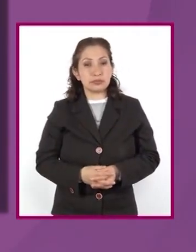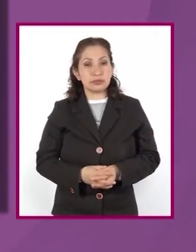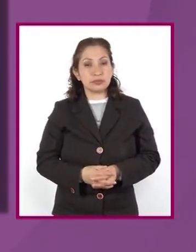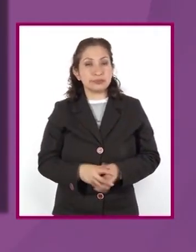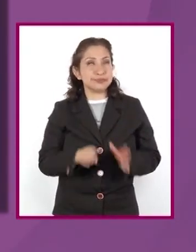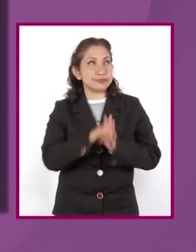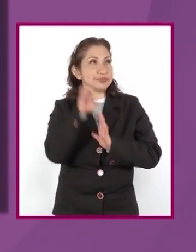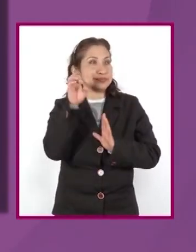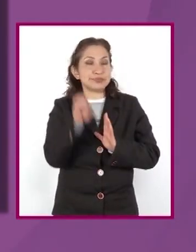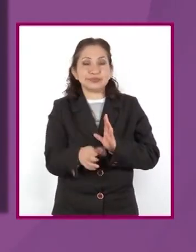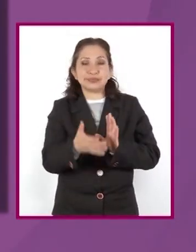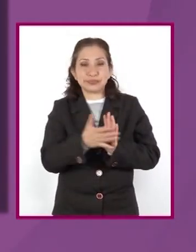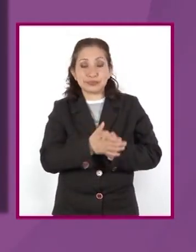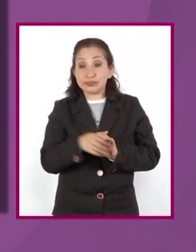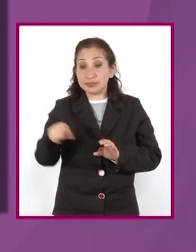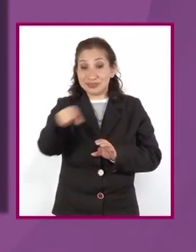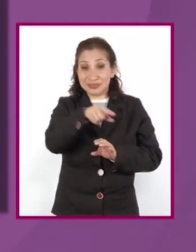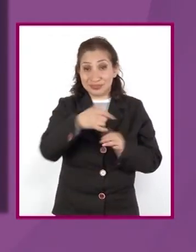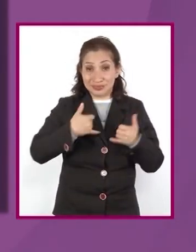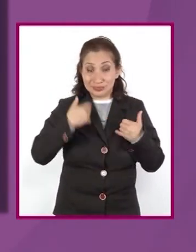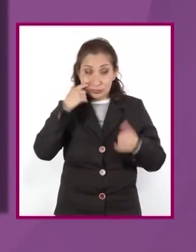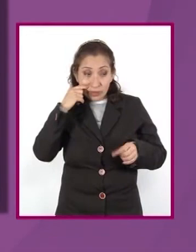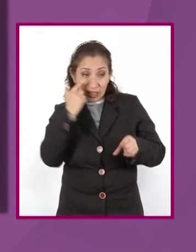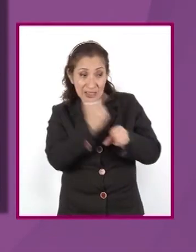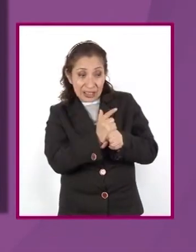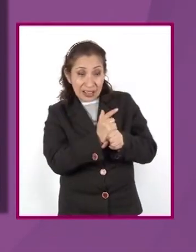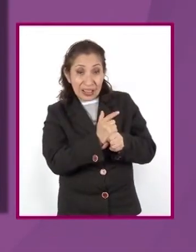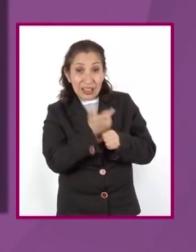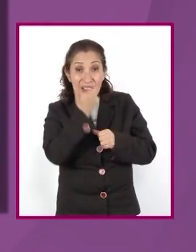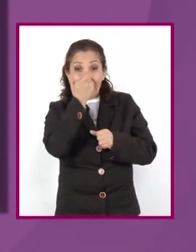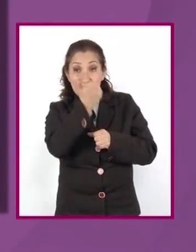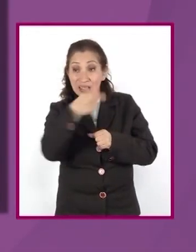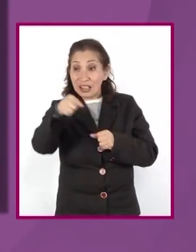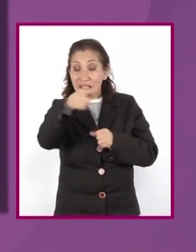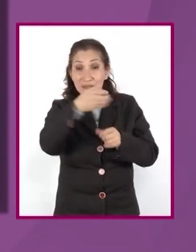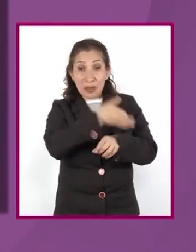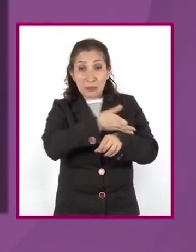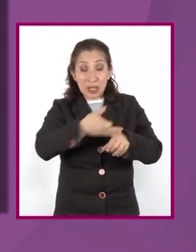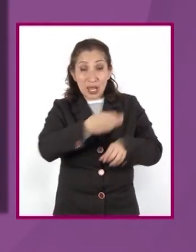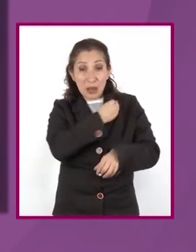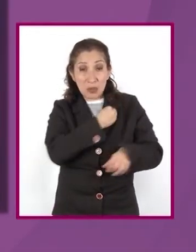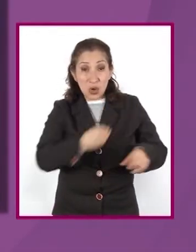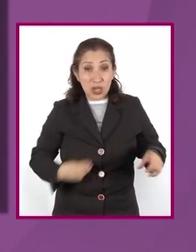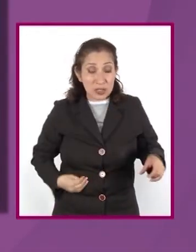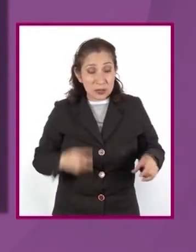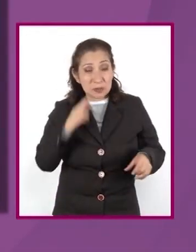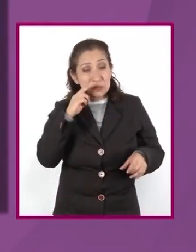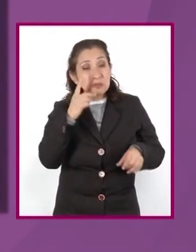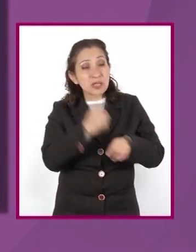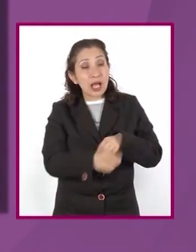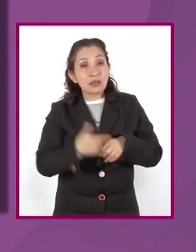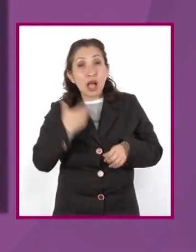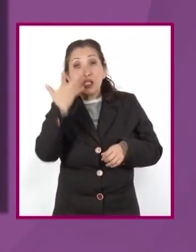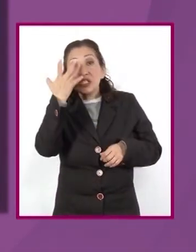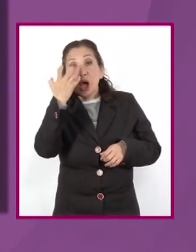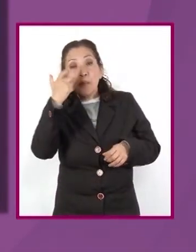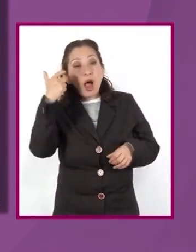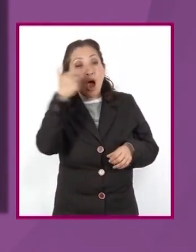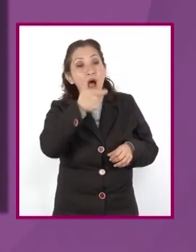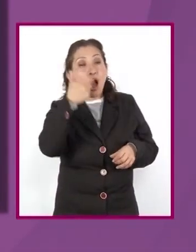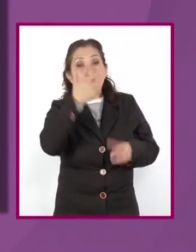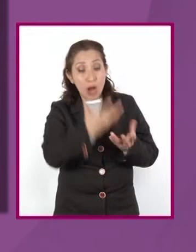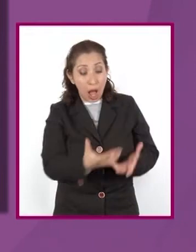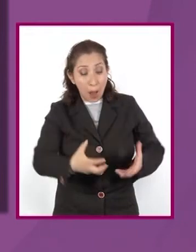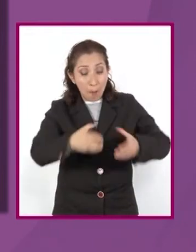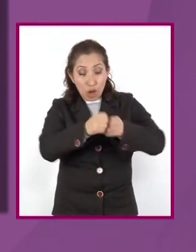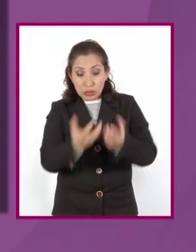Por ejemplo, los jóvenes identificaron que la economía de las familias del municipio se ve afectada al pagar 5 pesos por cada bolsa